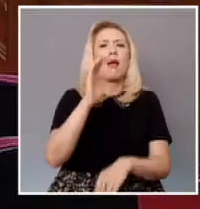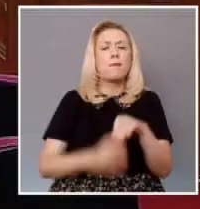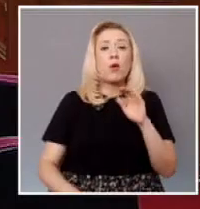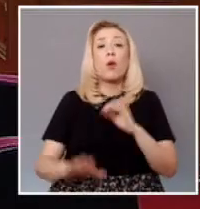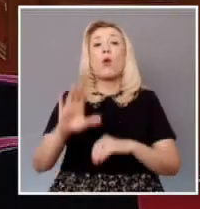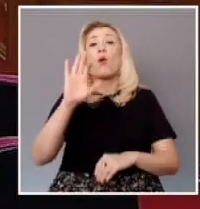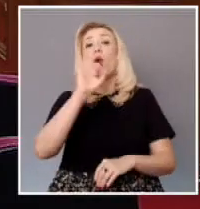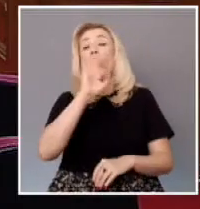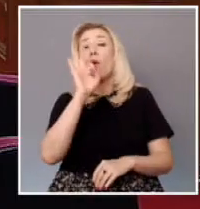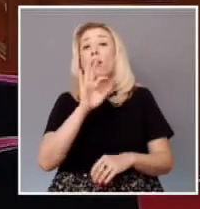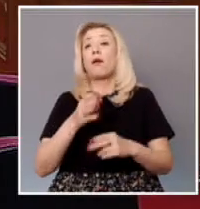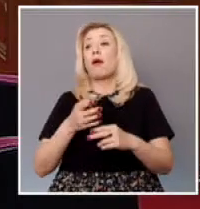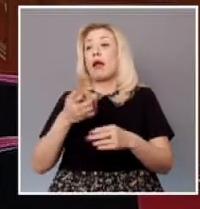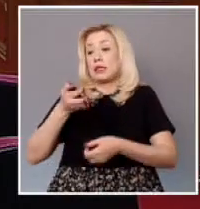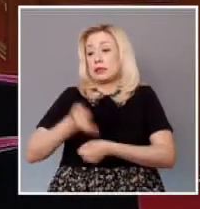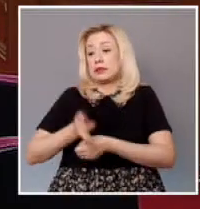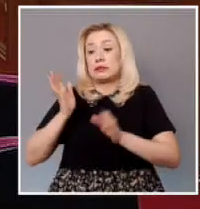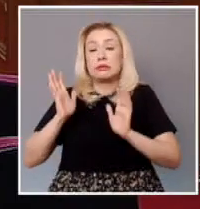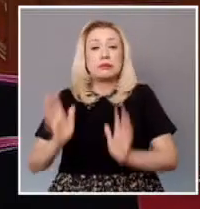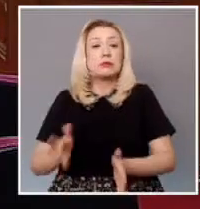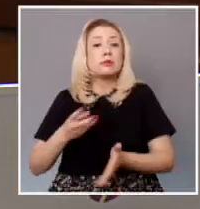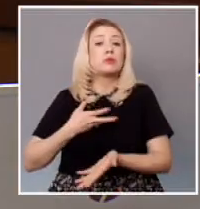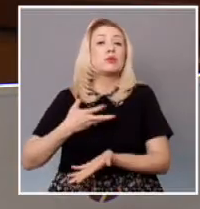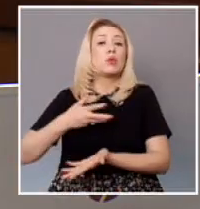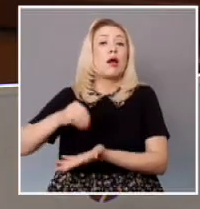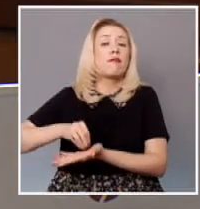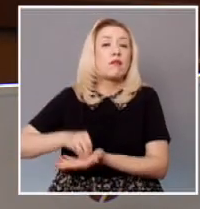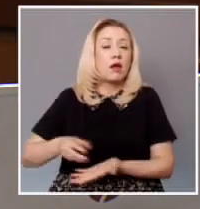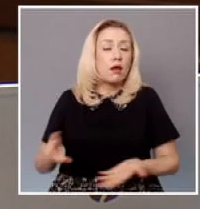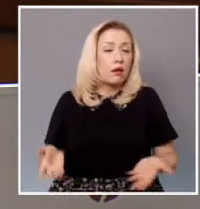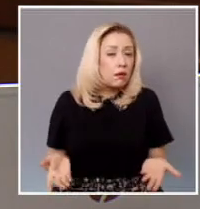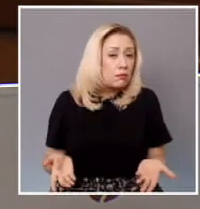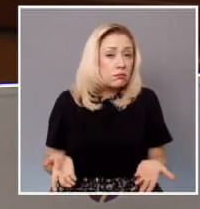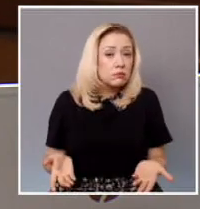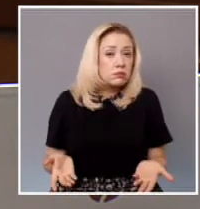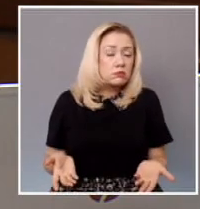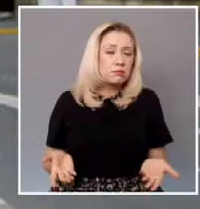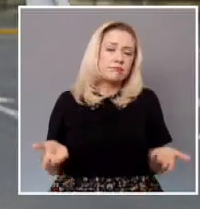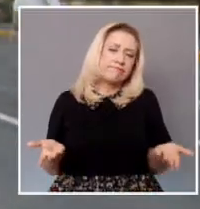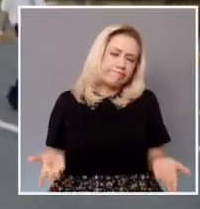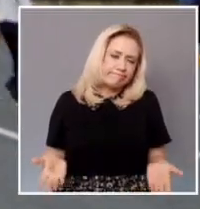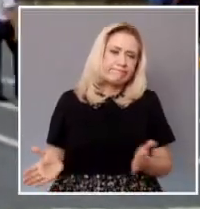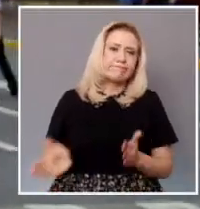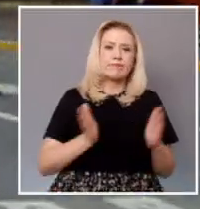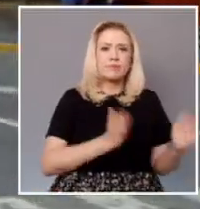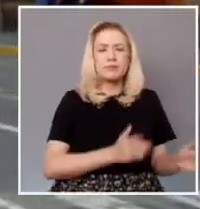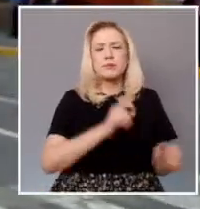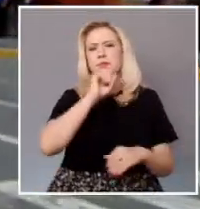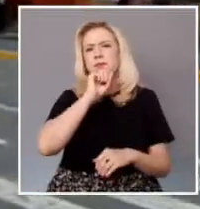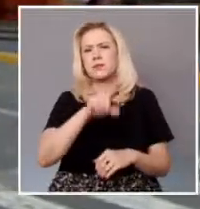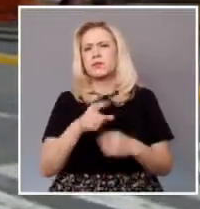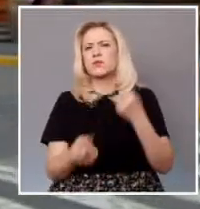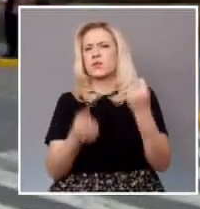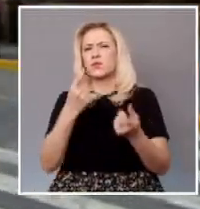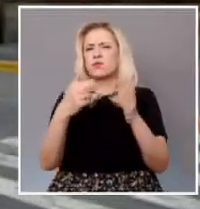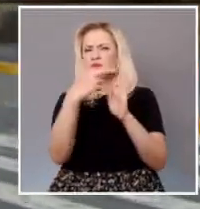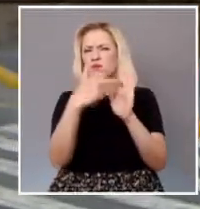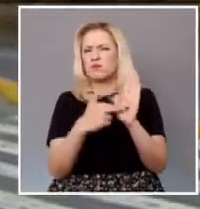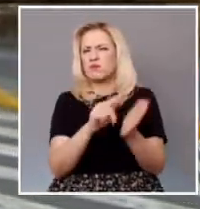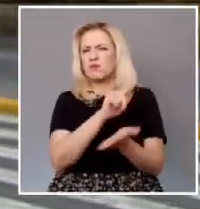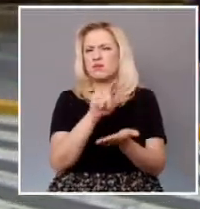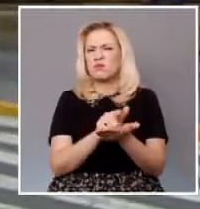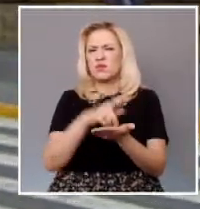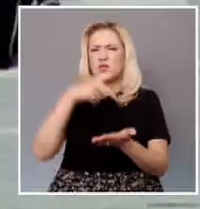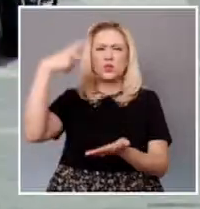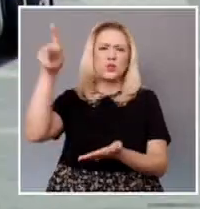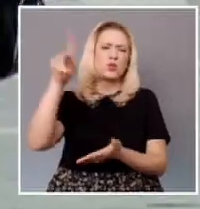curso. En otro asunto, al resolver diversas acciones de inconstitucionalidad, también contra diversas disposiciones del Código Electoral de Jalisco,